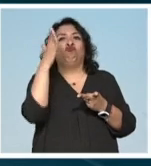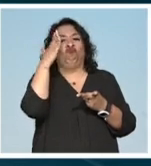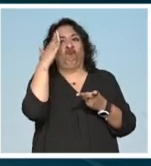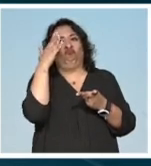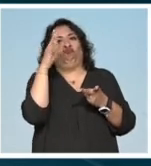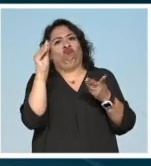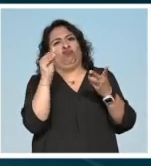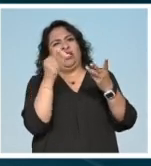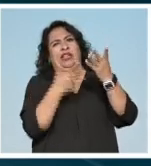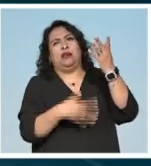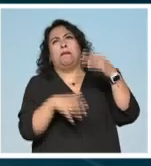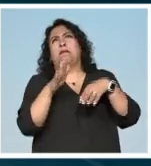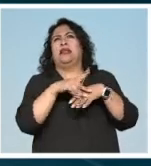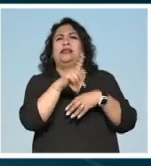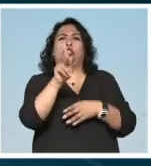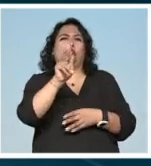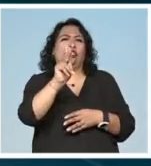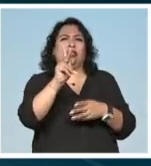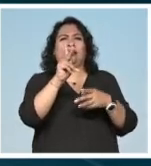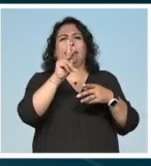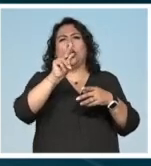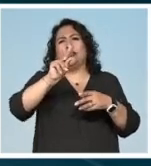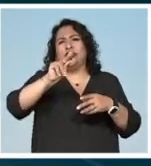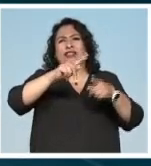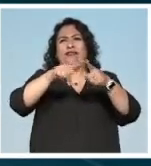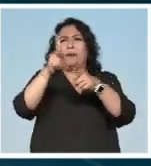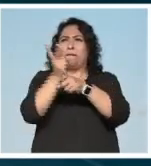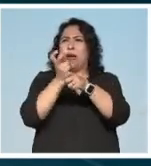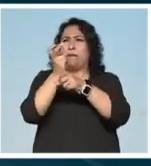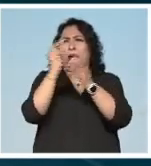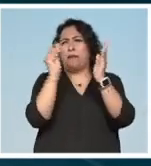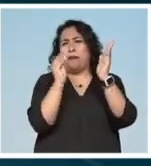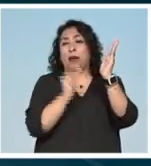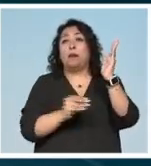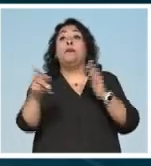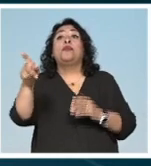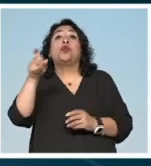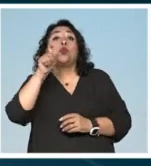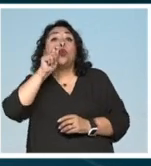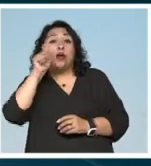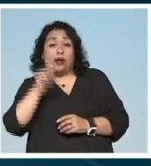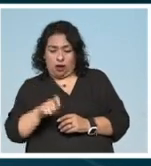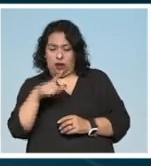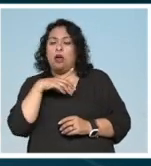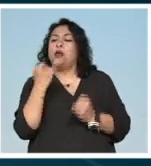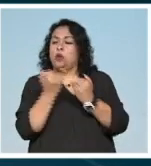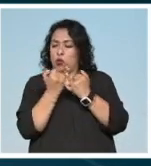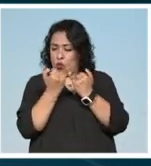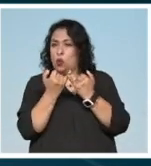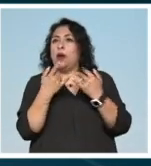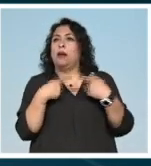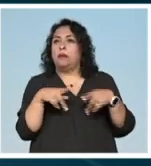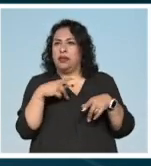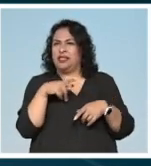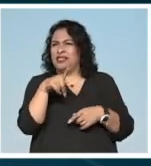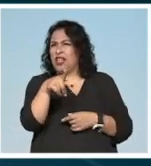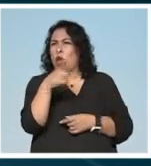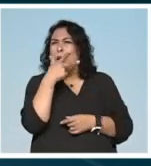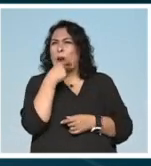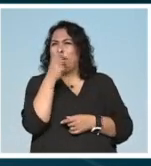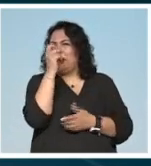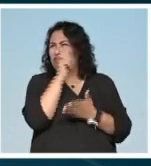una lista de más de 180 invitados. Ucrania tendrá un espacio. Sergi Pliokhti, que acaba de